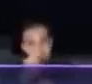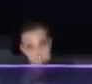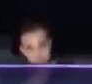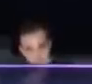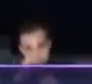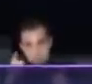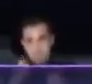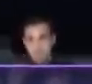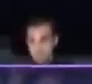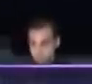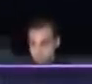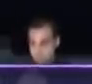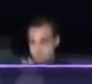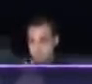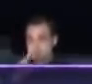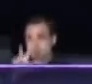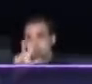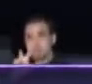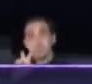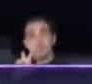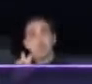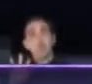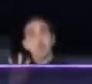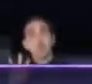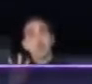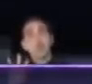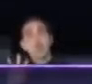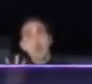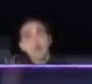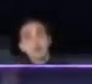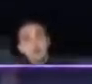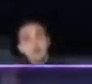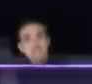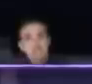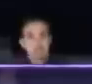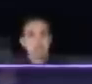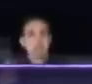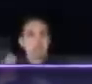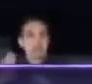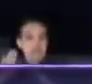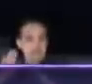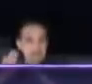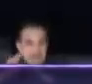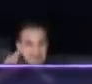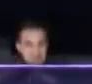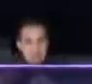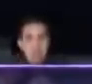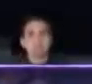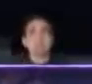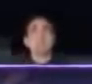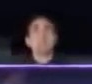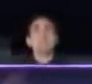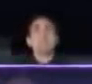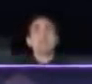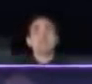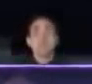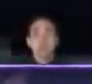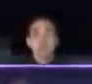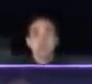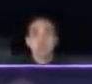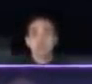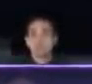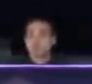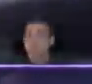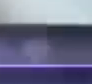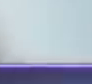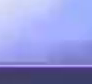trabajar de 300 a 400 unidades de vivienda mensualmente alrededor de